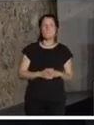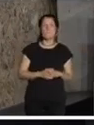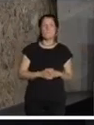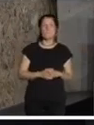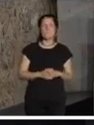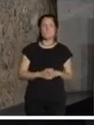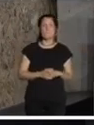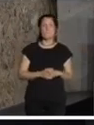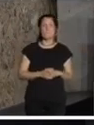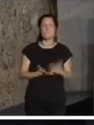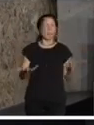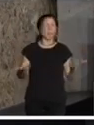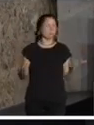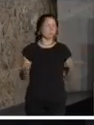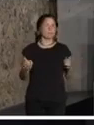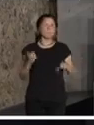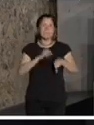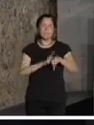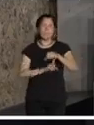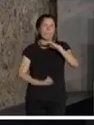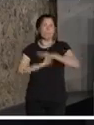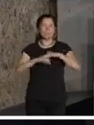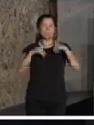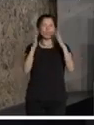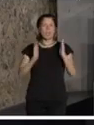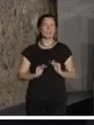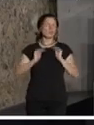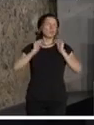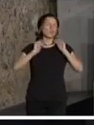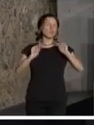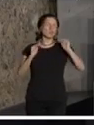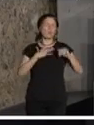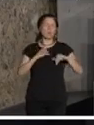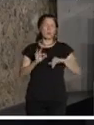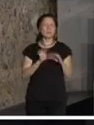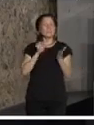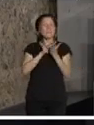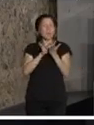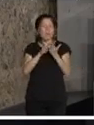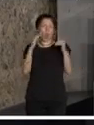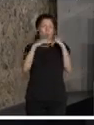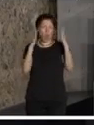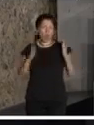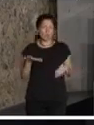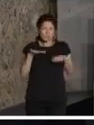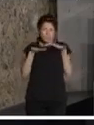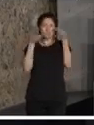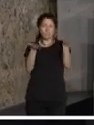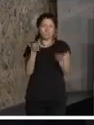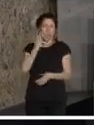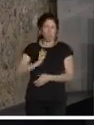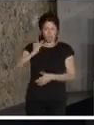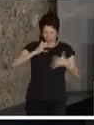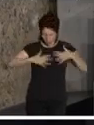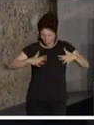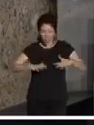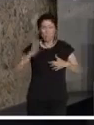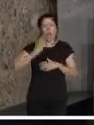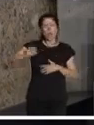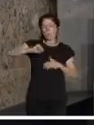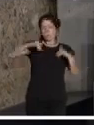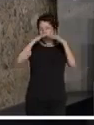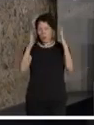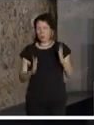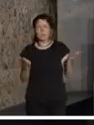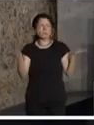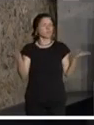estén todo el tiempo que se pueda en su propio hogar que tengan servicio a domicilio de limpieza de ropa de limpieza